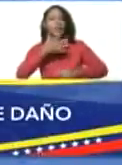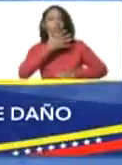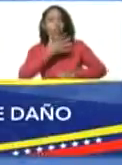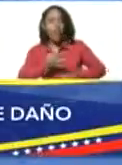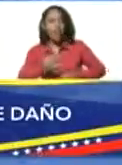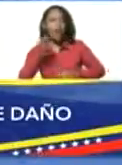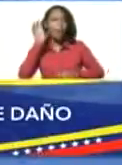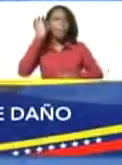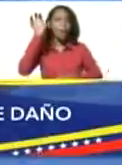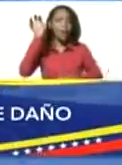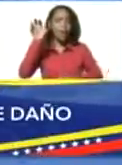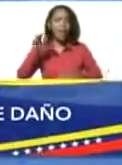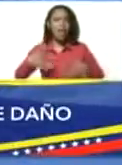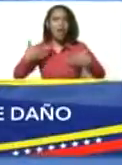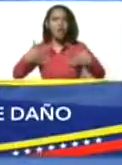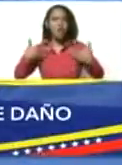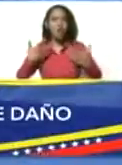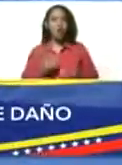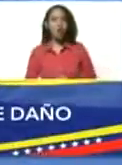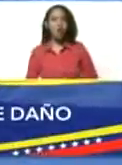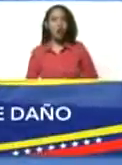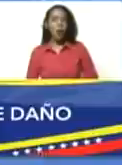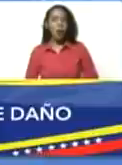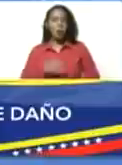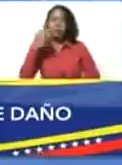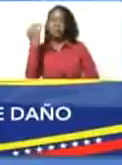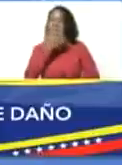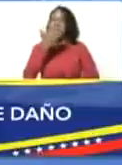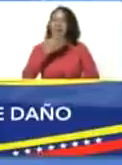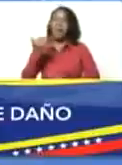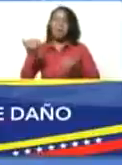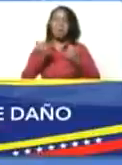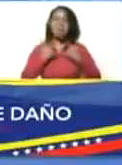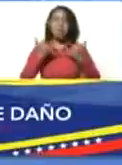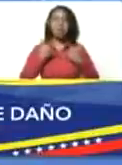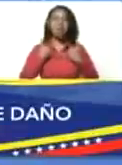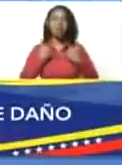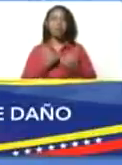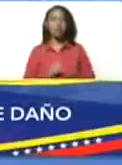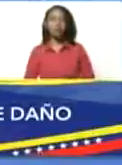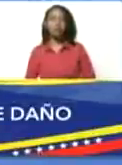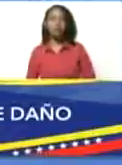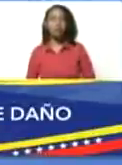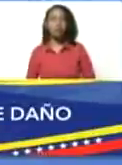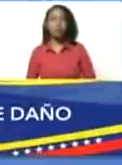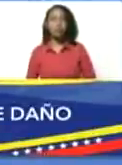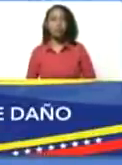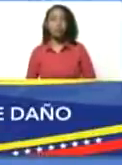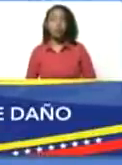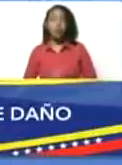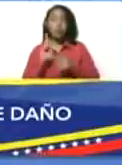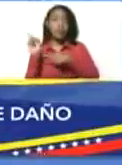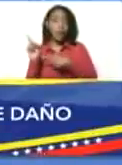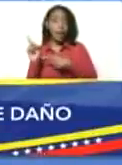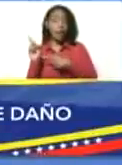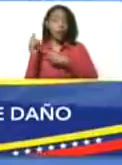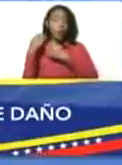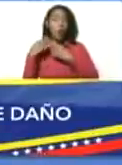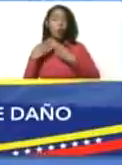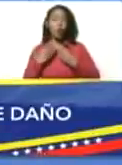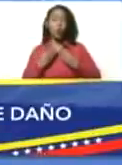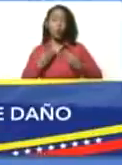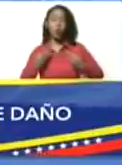patria, y el humor para reírnos hasta de nosotros mismos, si eso aligera la carga